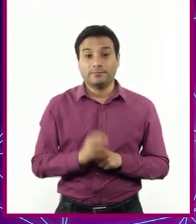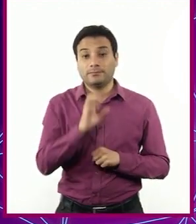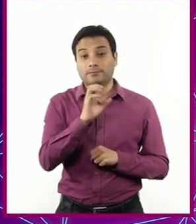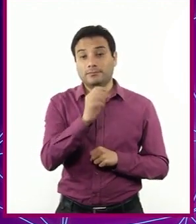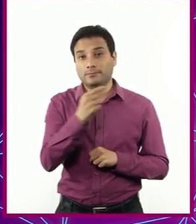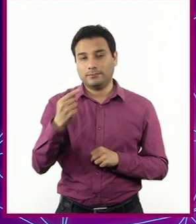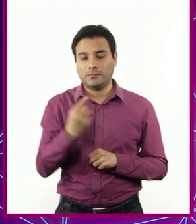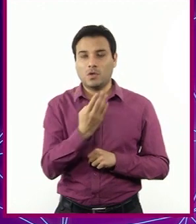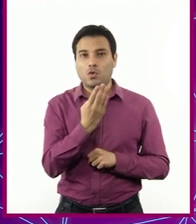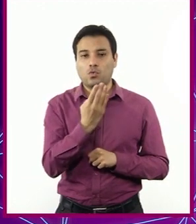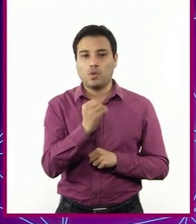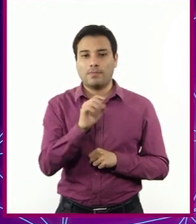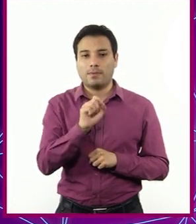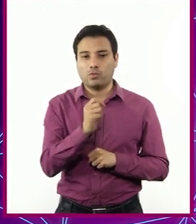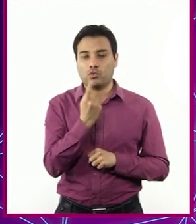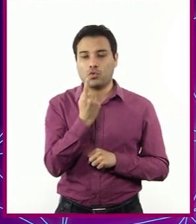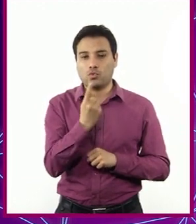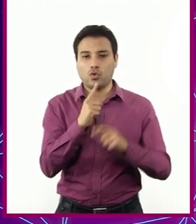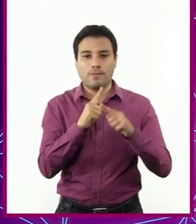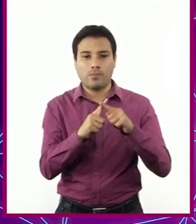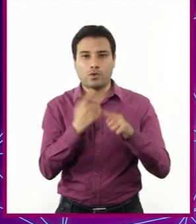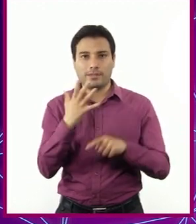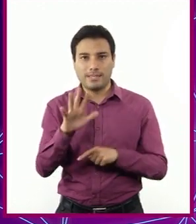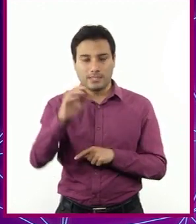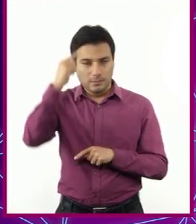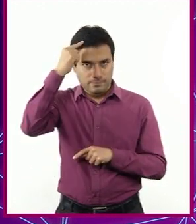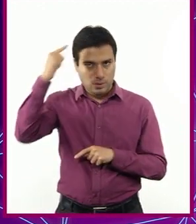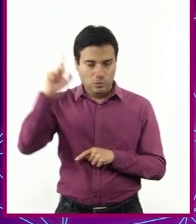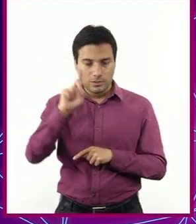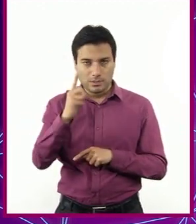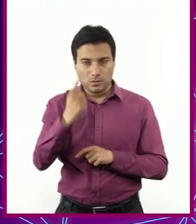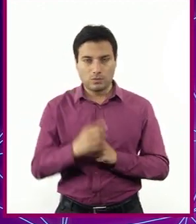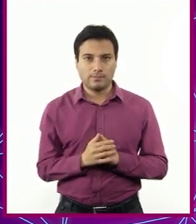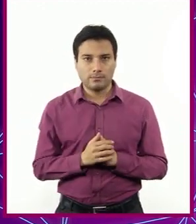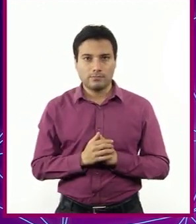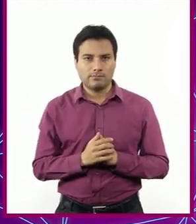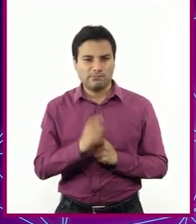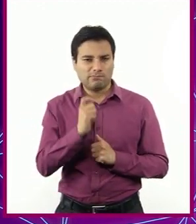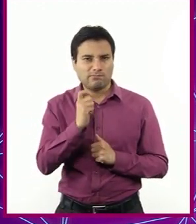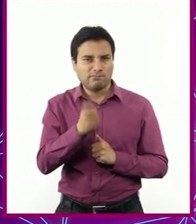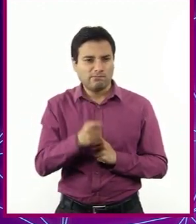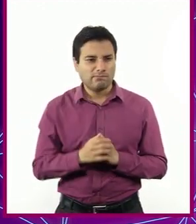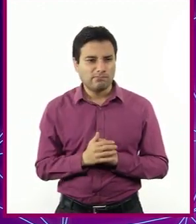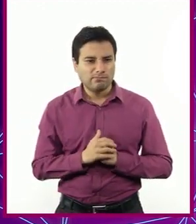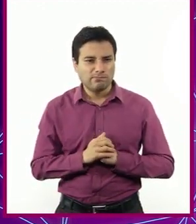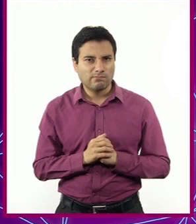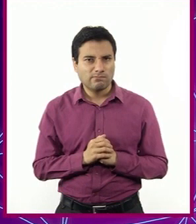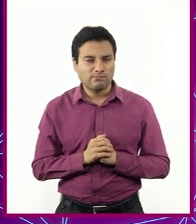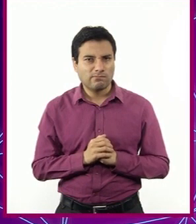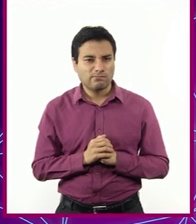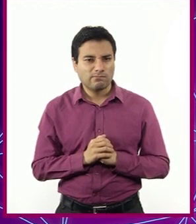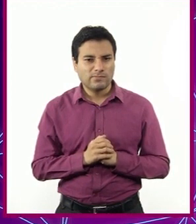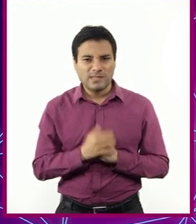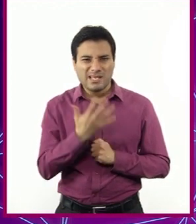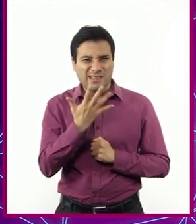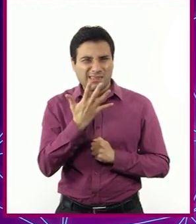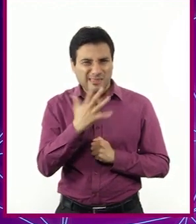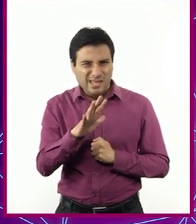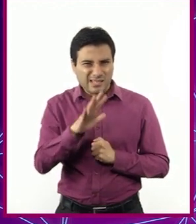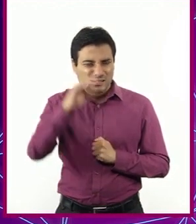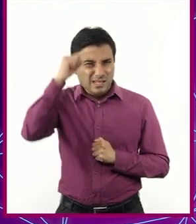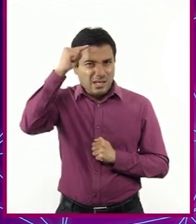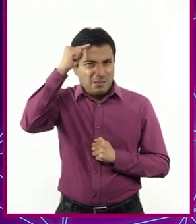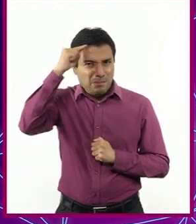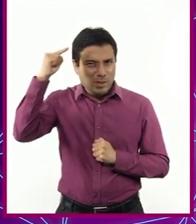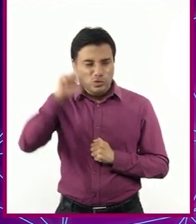de 9.1 por 10 a la menos 31 kilogramos. ¿Qué significa 10 a la 31 negativo? 10 a la